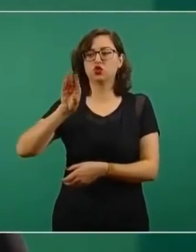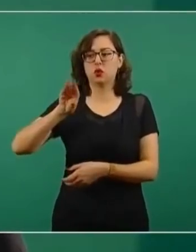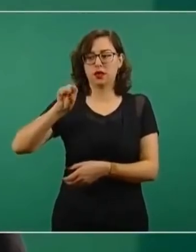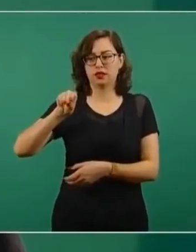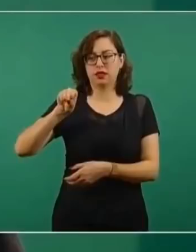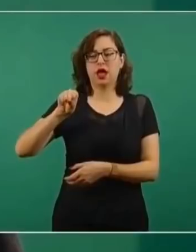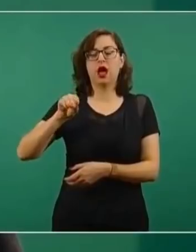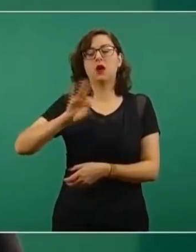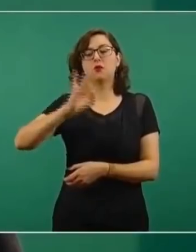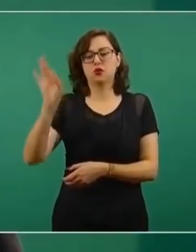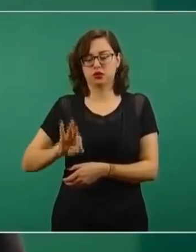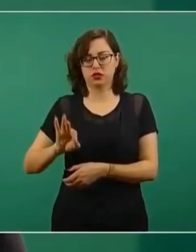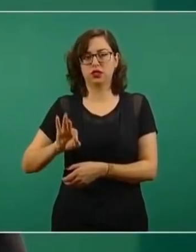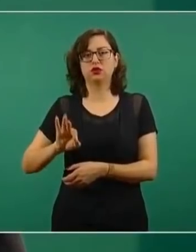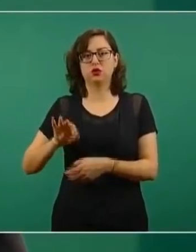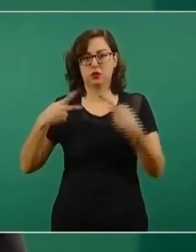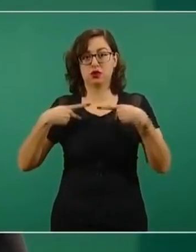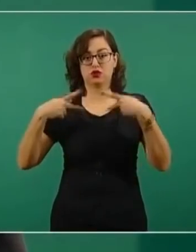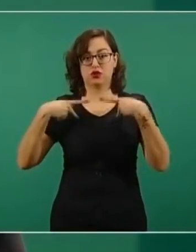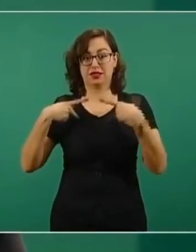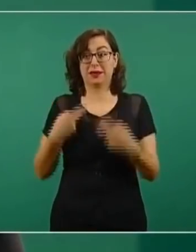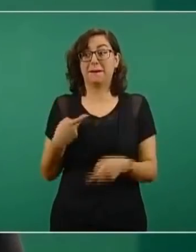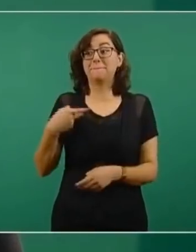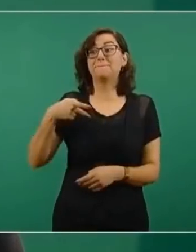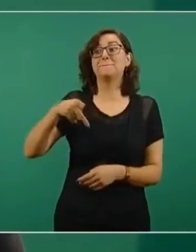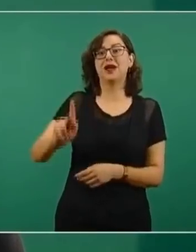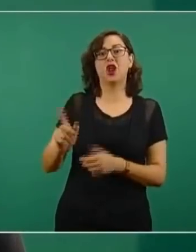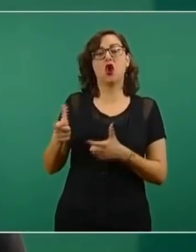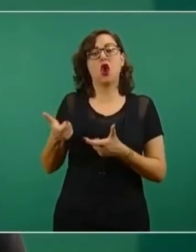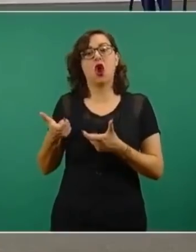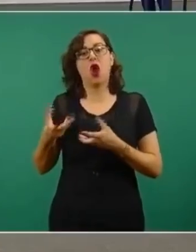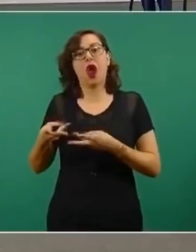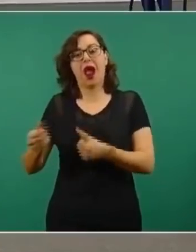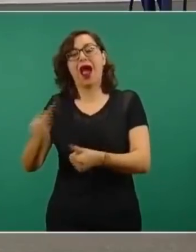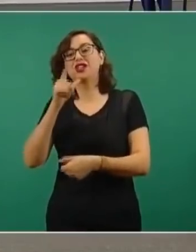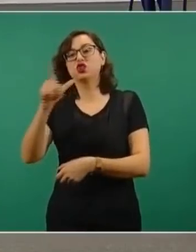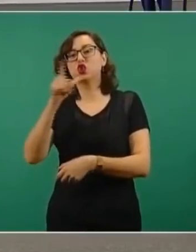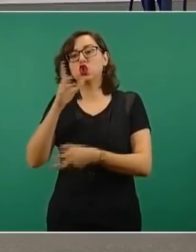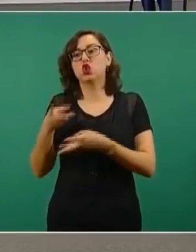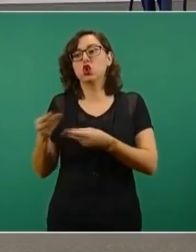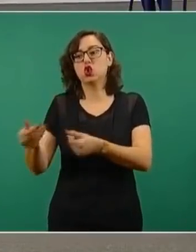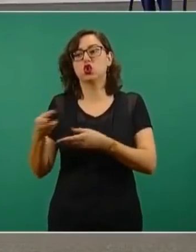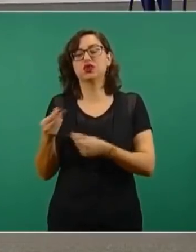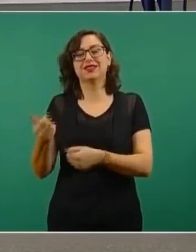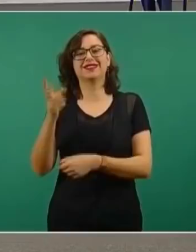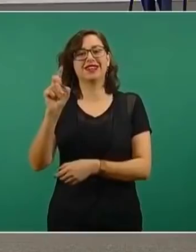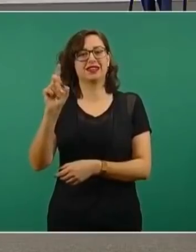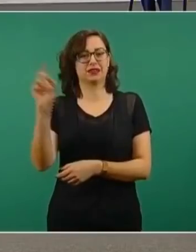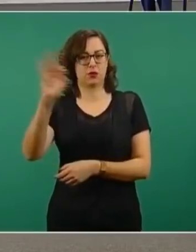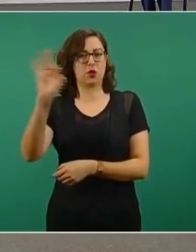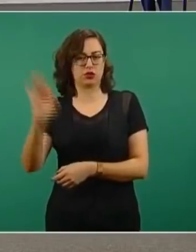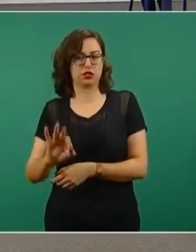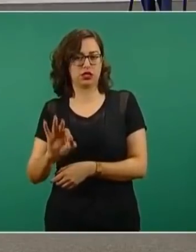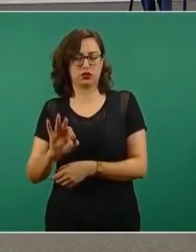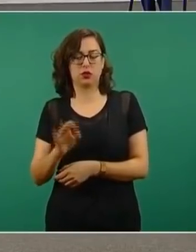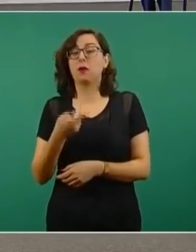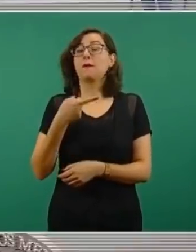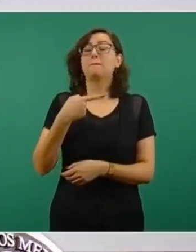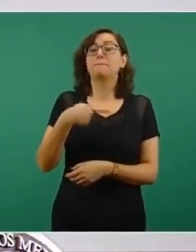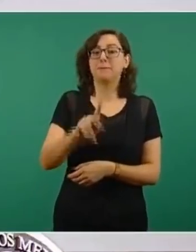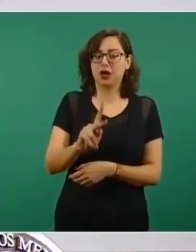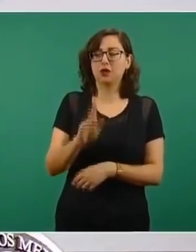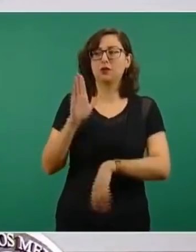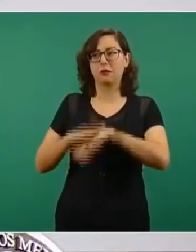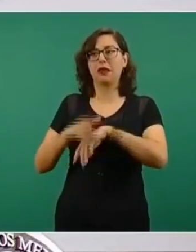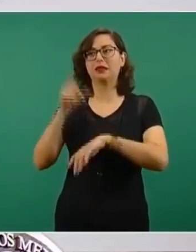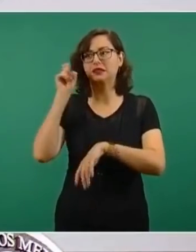el 30% de las ventas. Sin embargo, pues bueno, es el de mayor complejidad para su atención y de mayor costo,